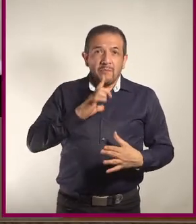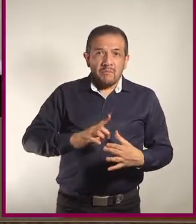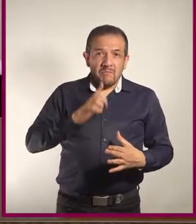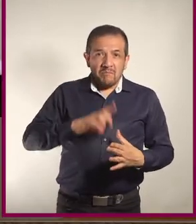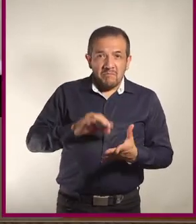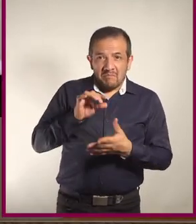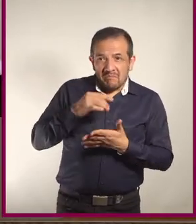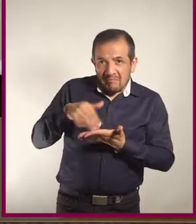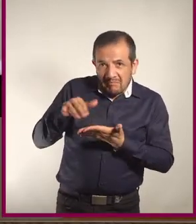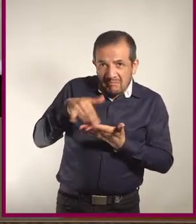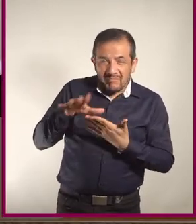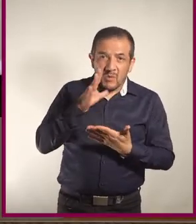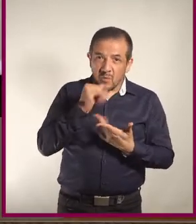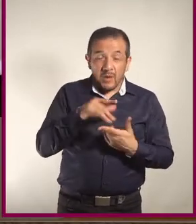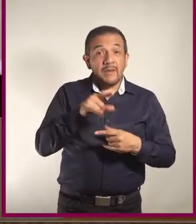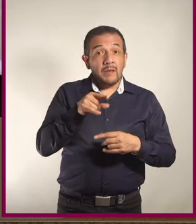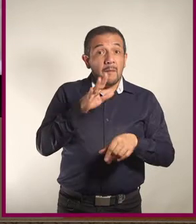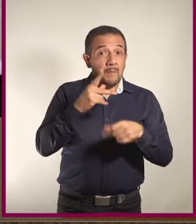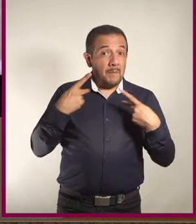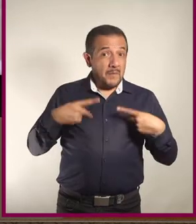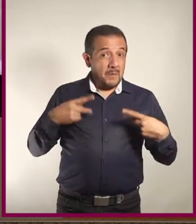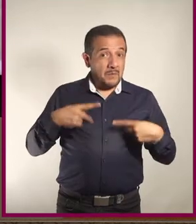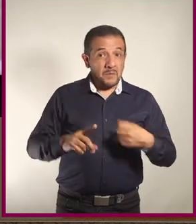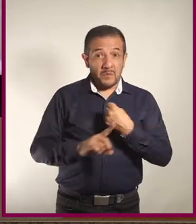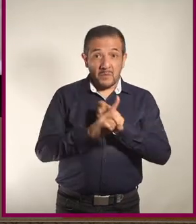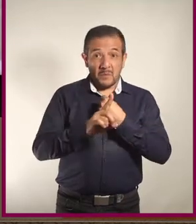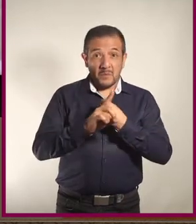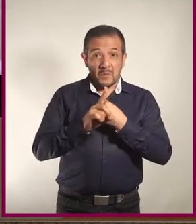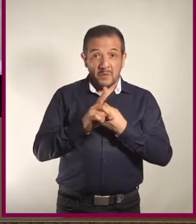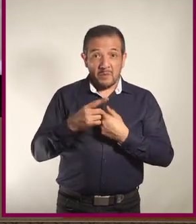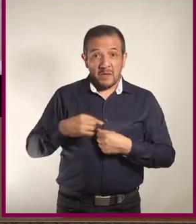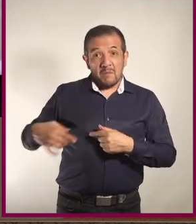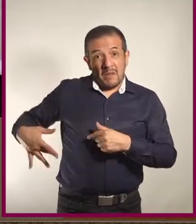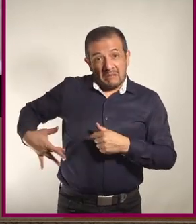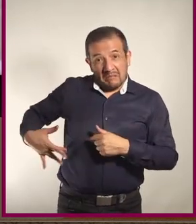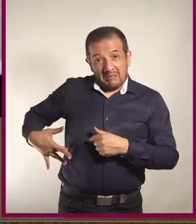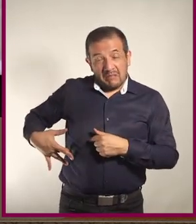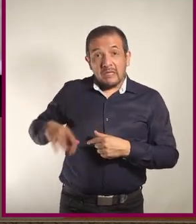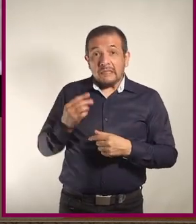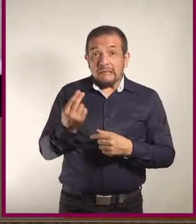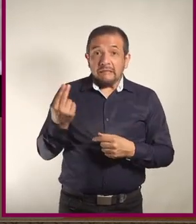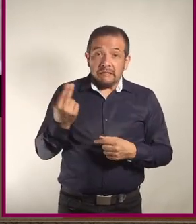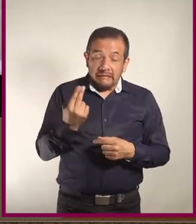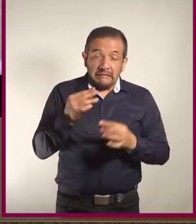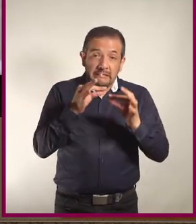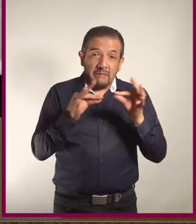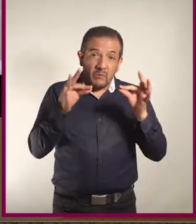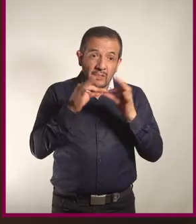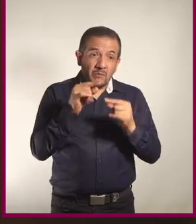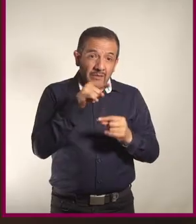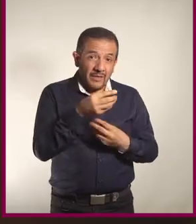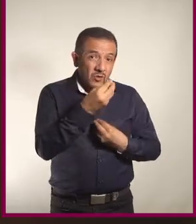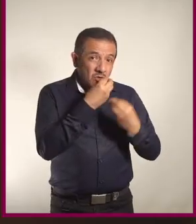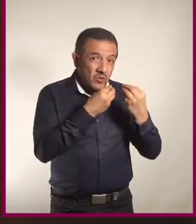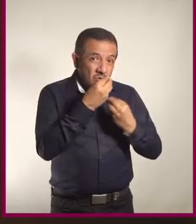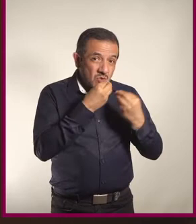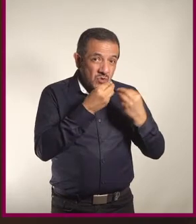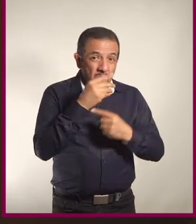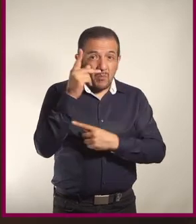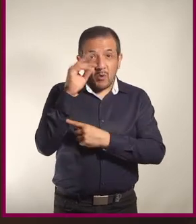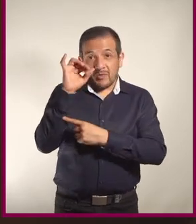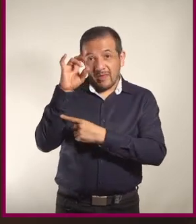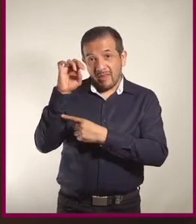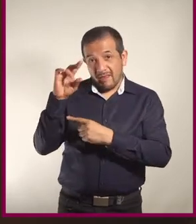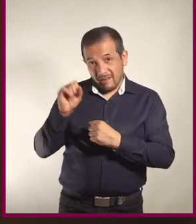insuficiencia. Entonces, en personas que tienen estos problemas, insuficiencia renal crónica, es muy importante limitar